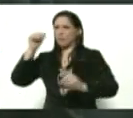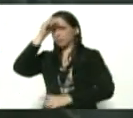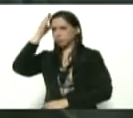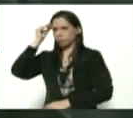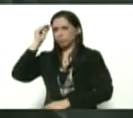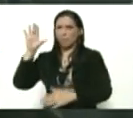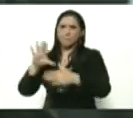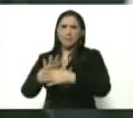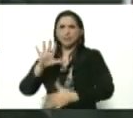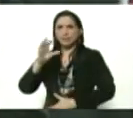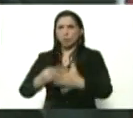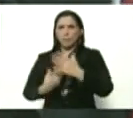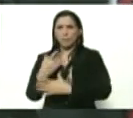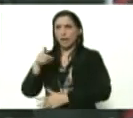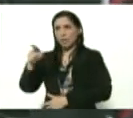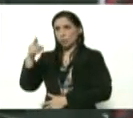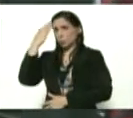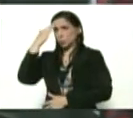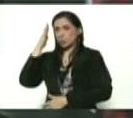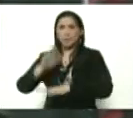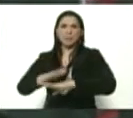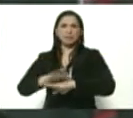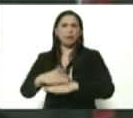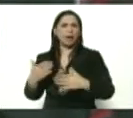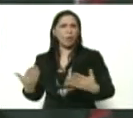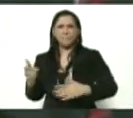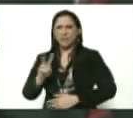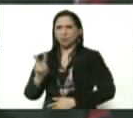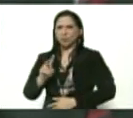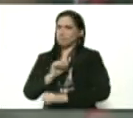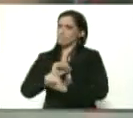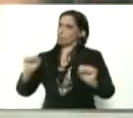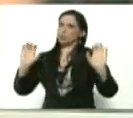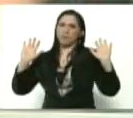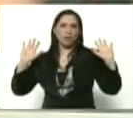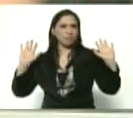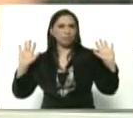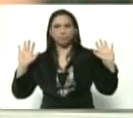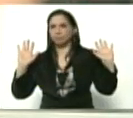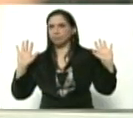el martes 5 de mayo y él no supiera lo que había acontecido en Venezuela. Imposible.